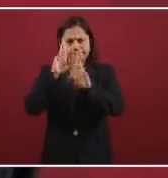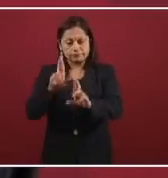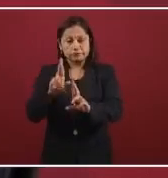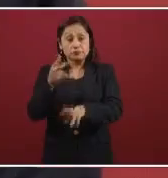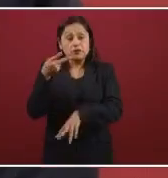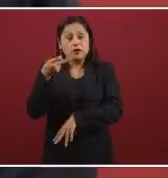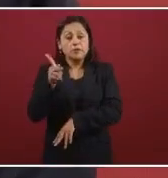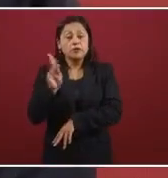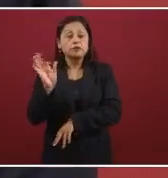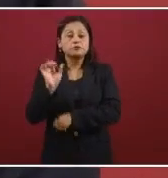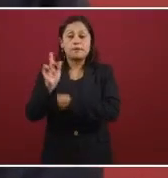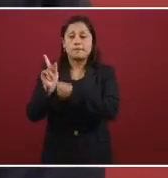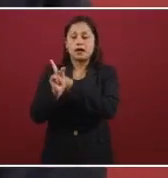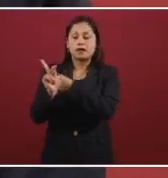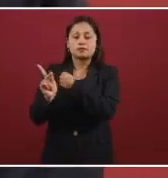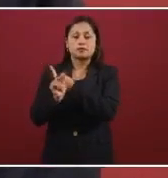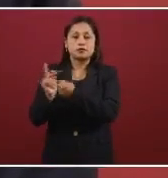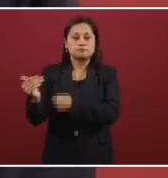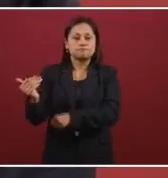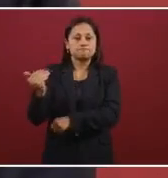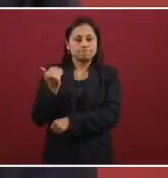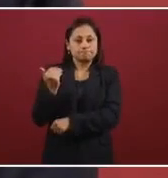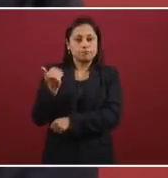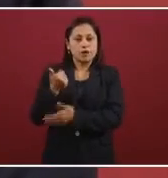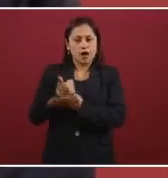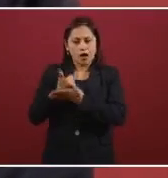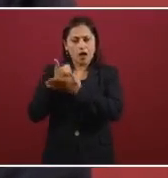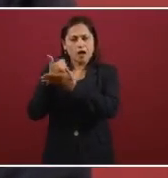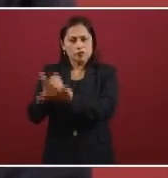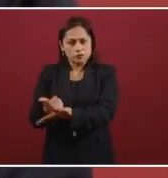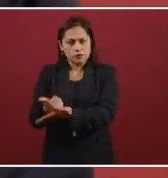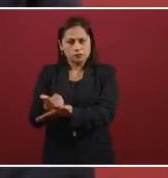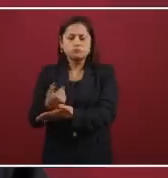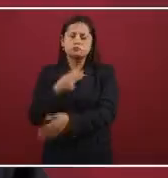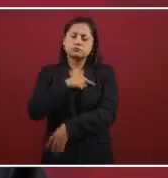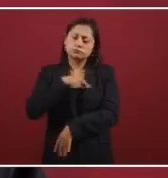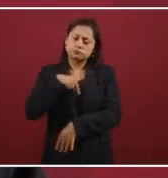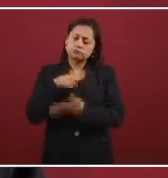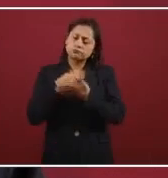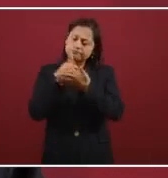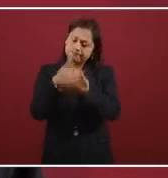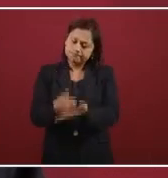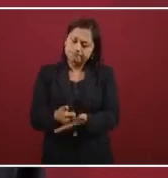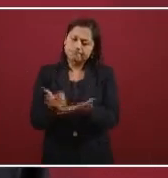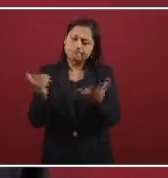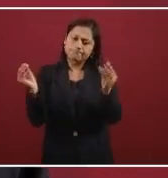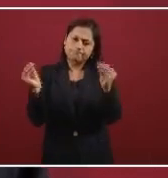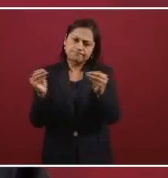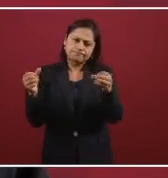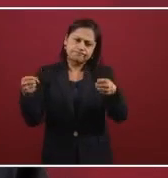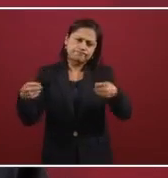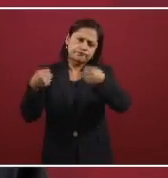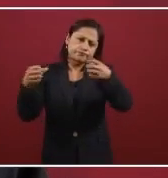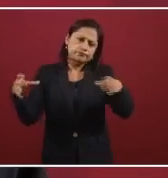estaríamos nosotros dispuestos a apoyar en todo lo que